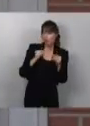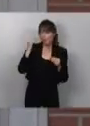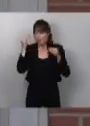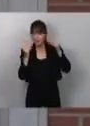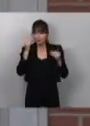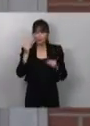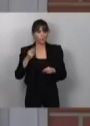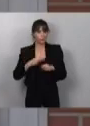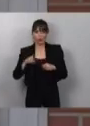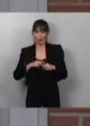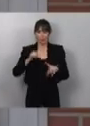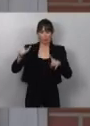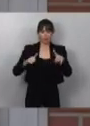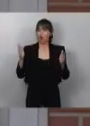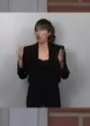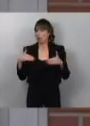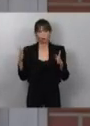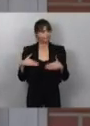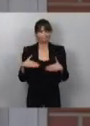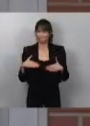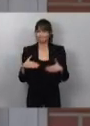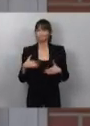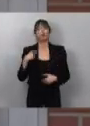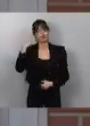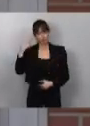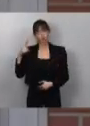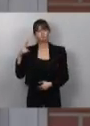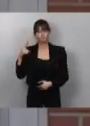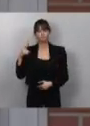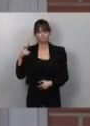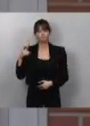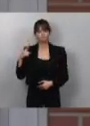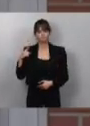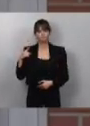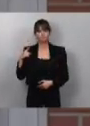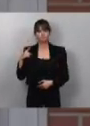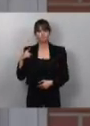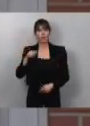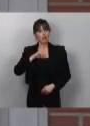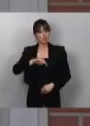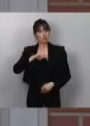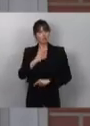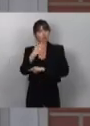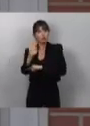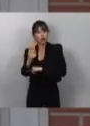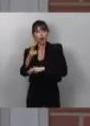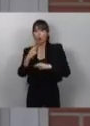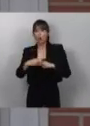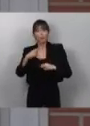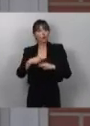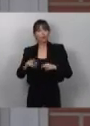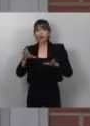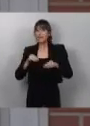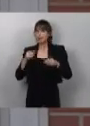impresentable que una decisión personal el presidente del gobierno es una institución aunque sea una persona y no puede tomar decisiones y poner en viro al